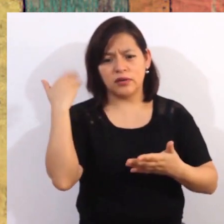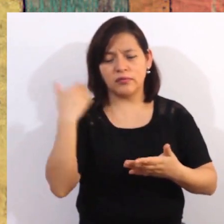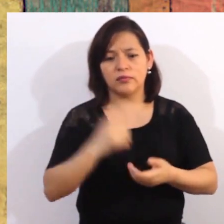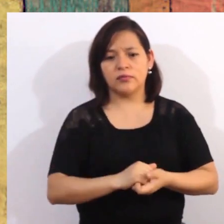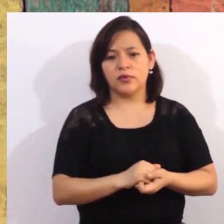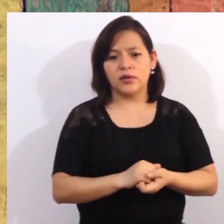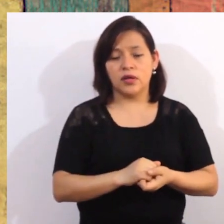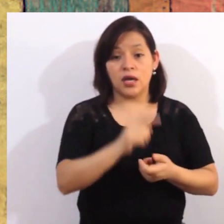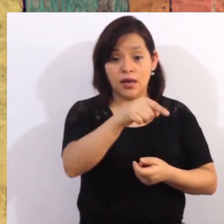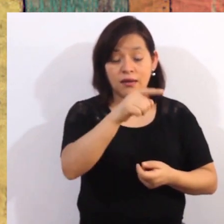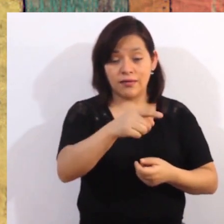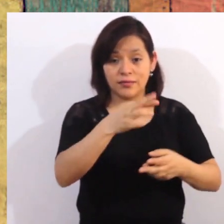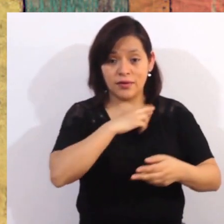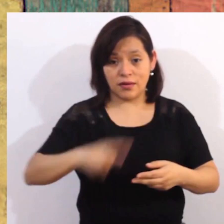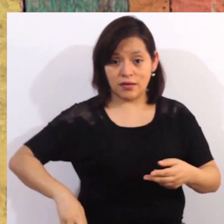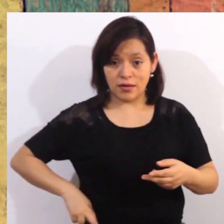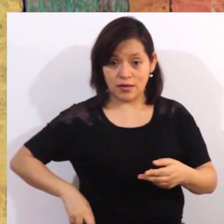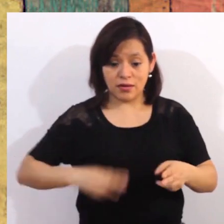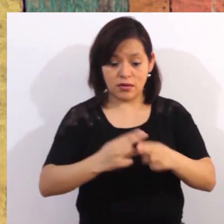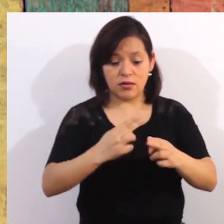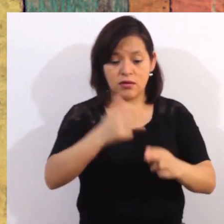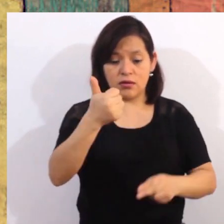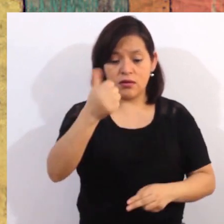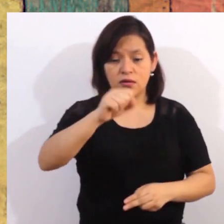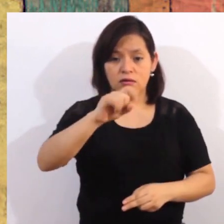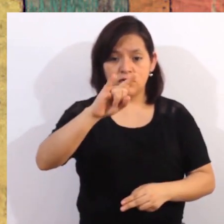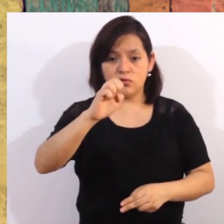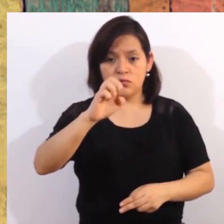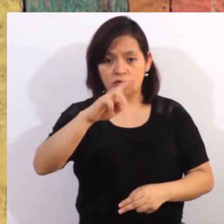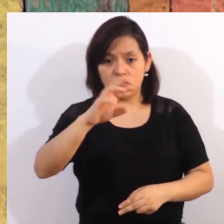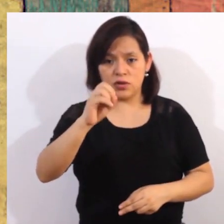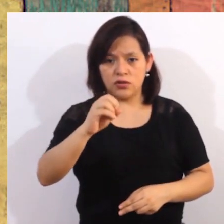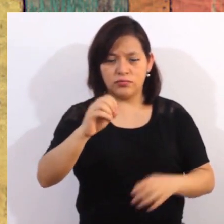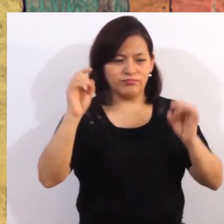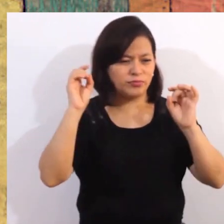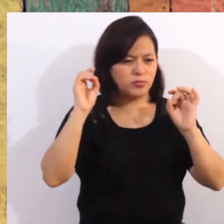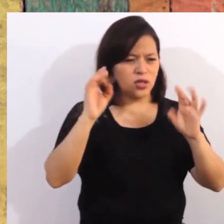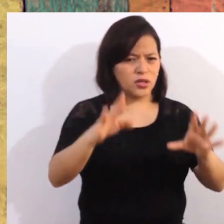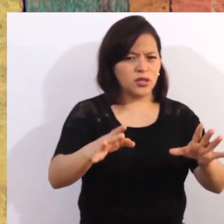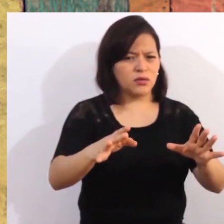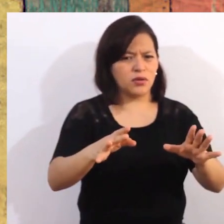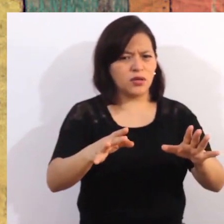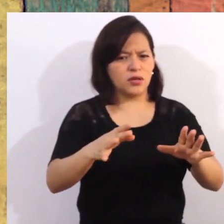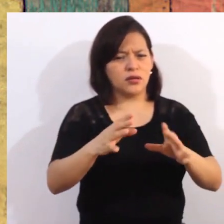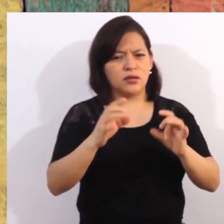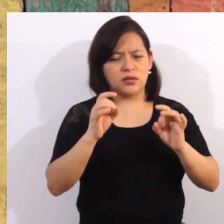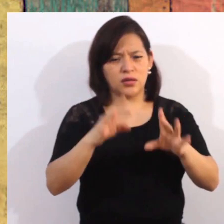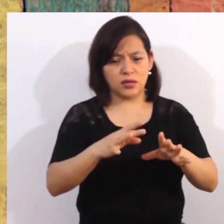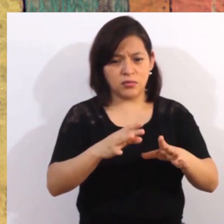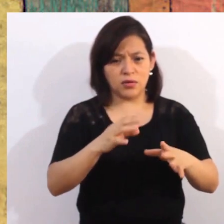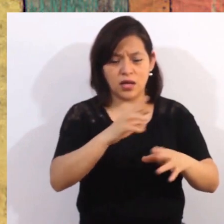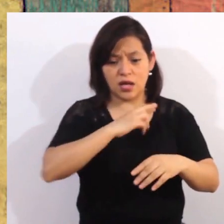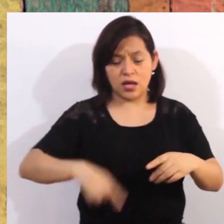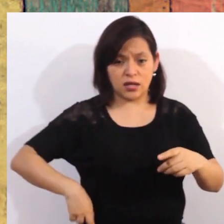que hubo contra el pueblo de Israel. Un genocidio. Te acordarás tú de la historia de Esther y precisamente con el rey